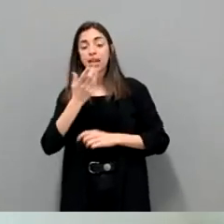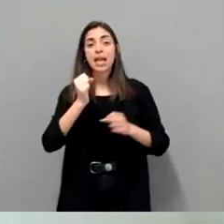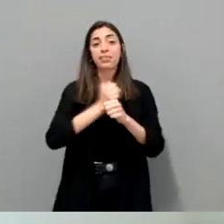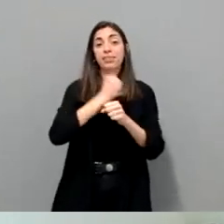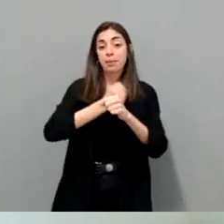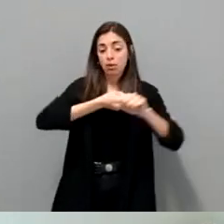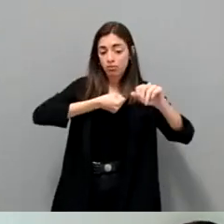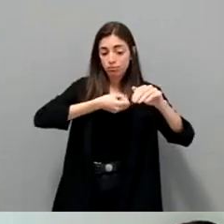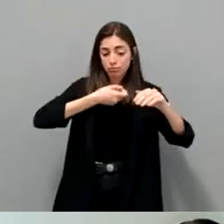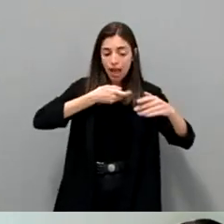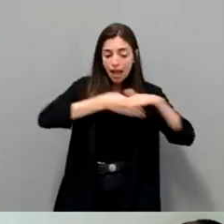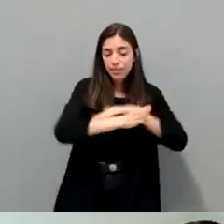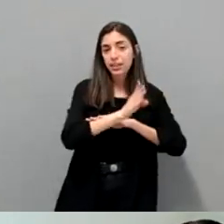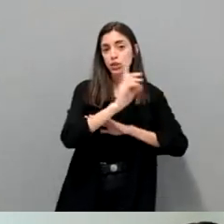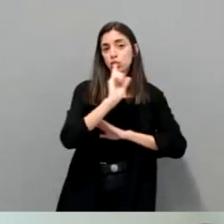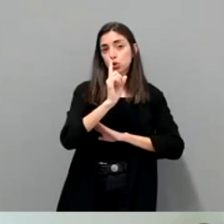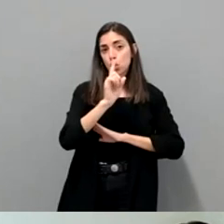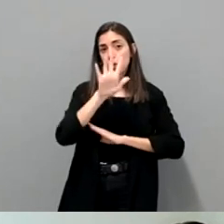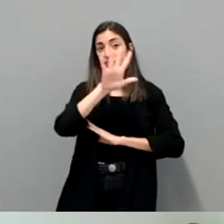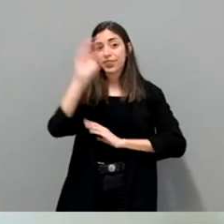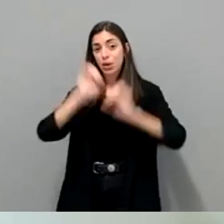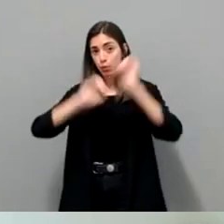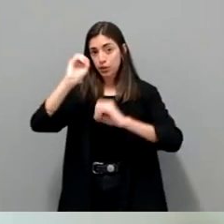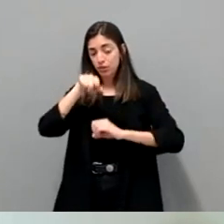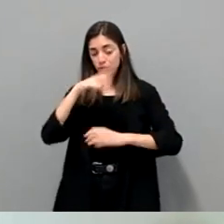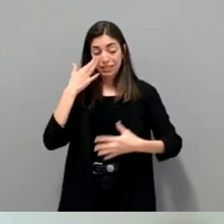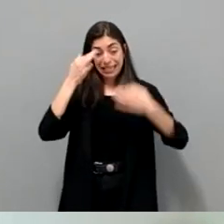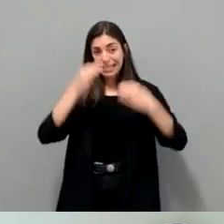trabajo. Esta es la realidad y